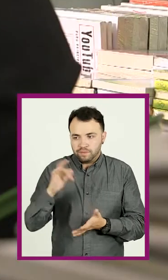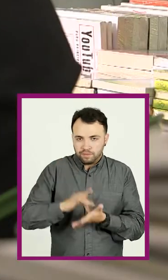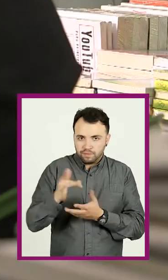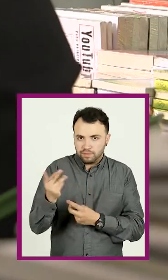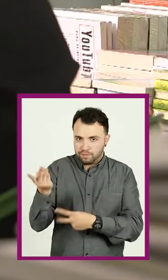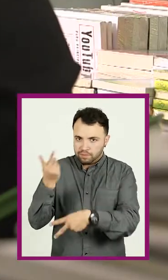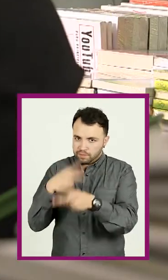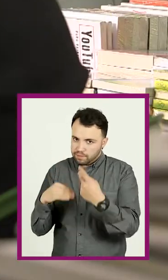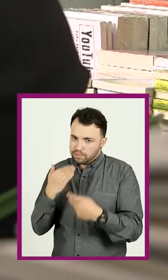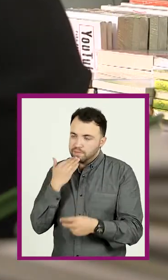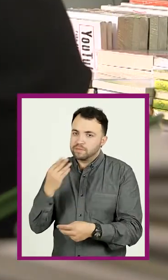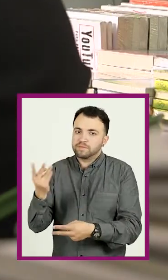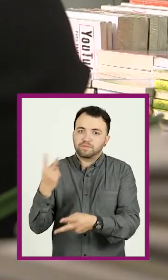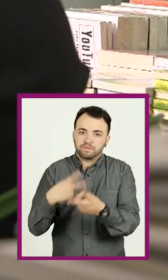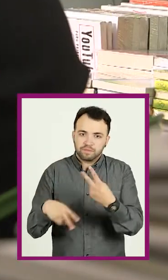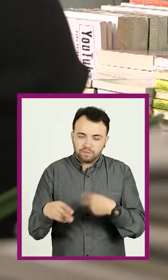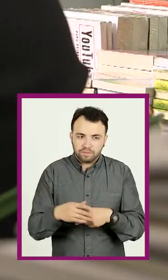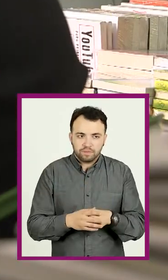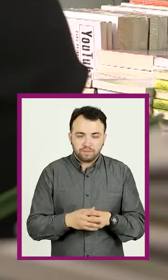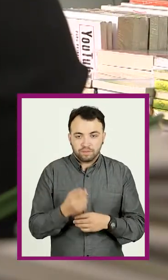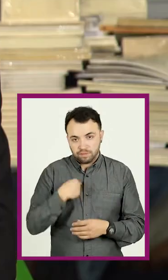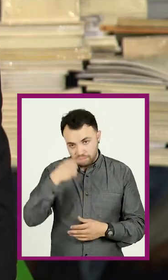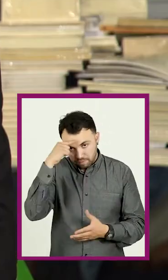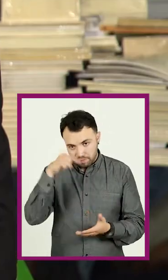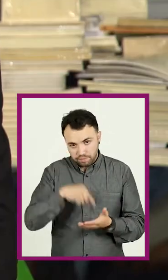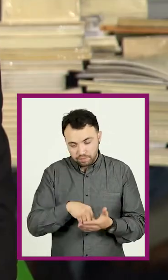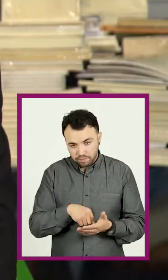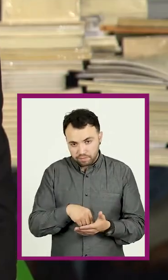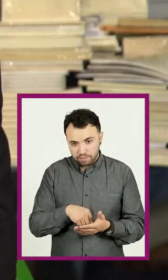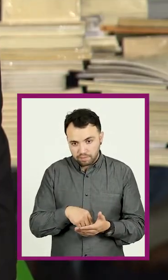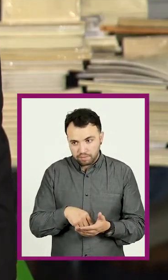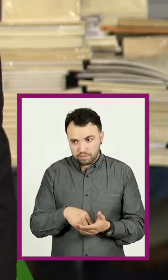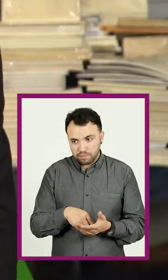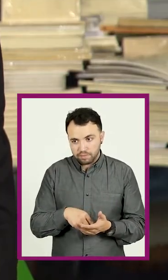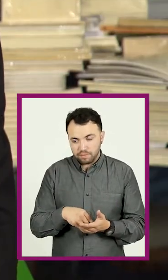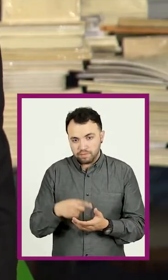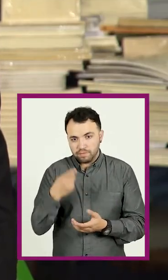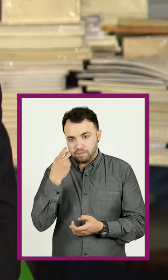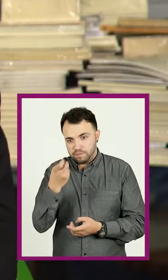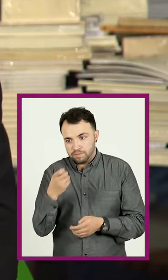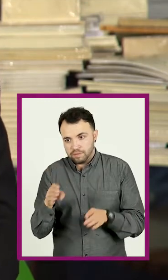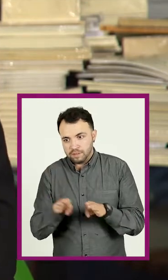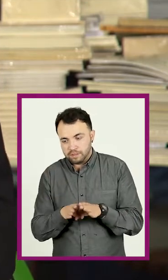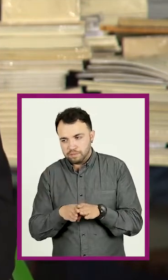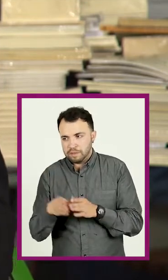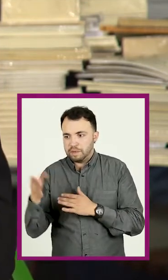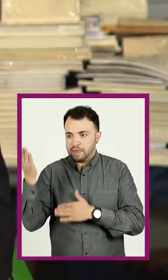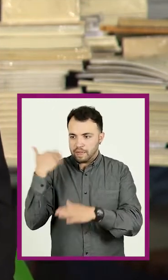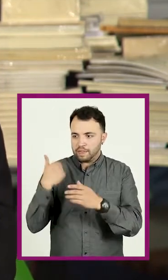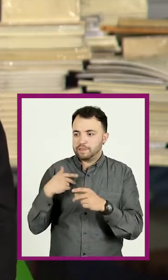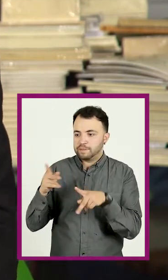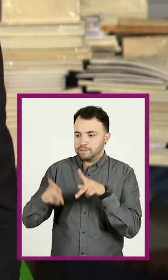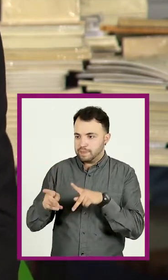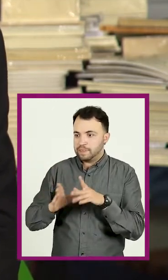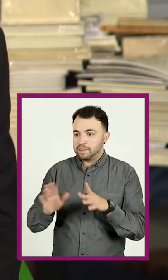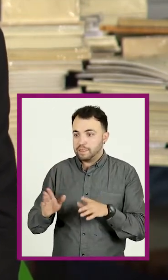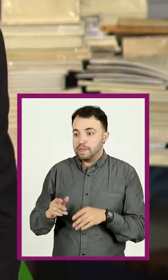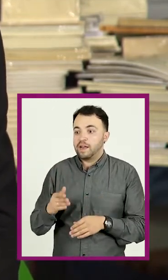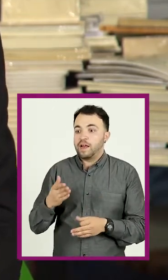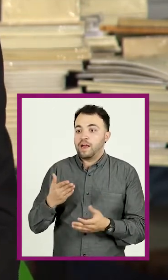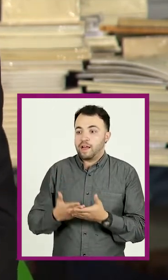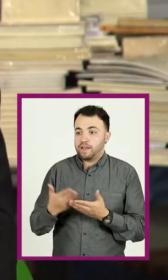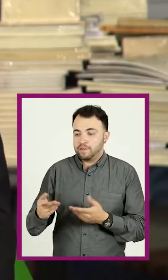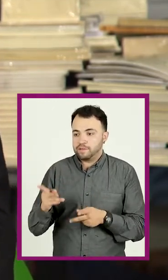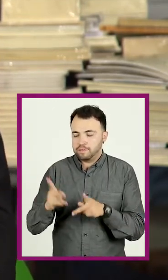nosotros. Bienvenido. Creo que, como ha sido los demás casos, esta también va a ser una plática muy importante para